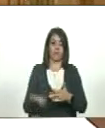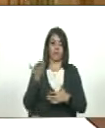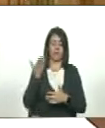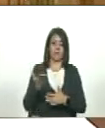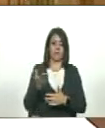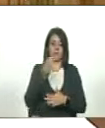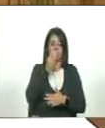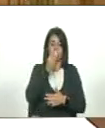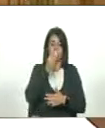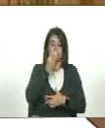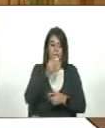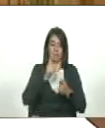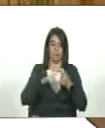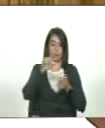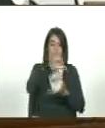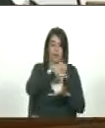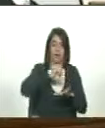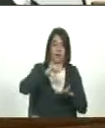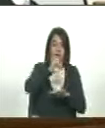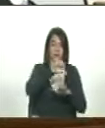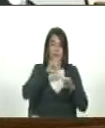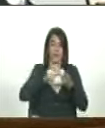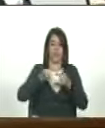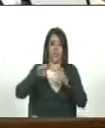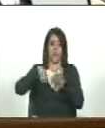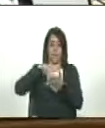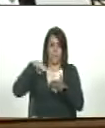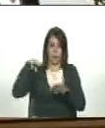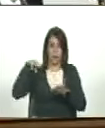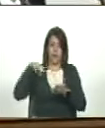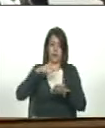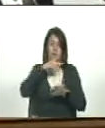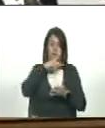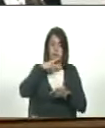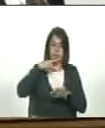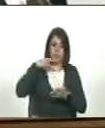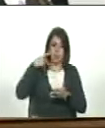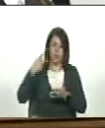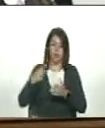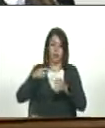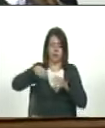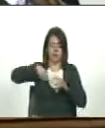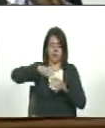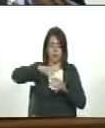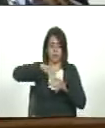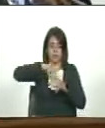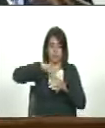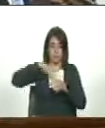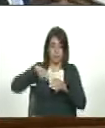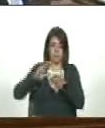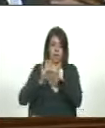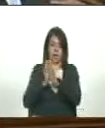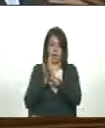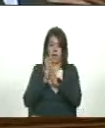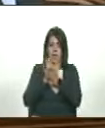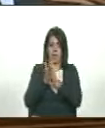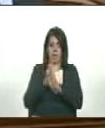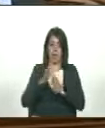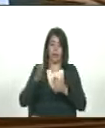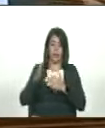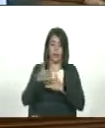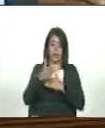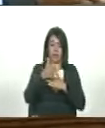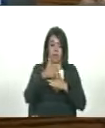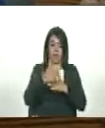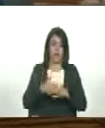importantes rubros como aceite, pasta, azúcar, embutidos, harina de maíz,